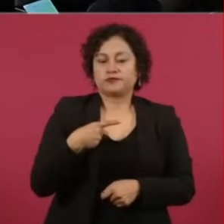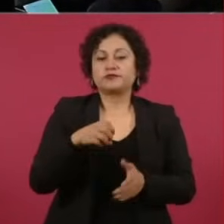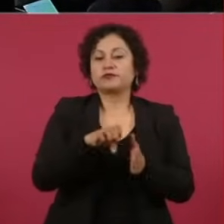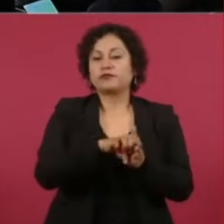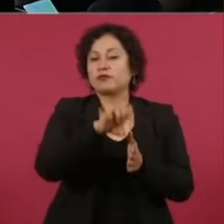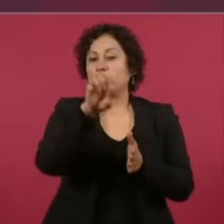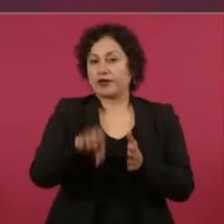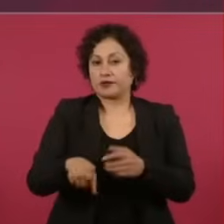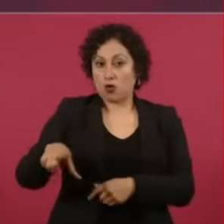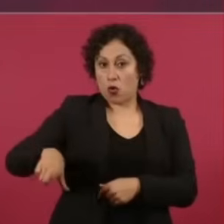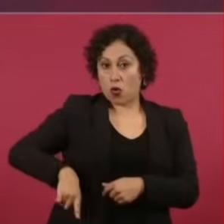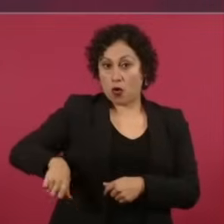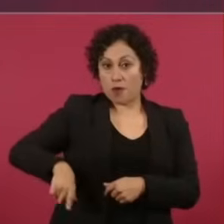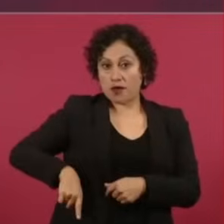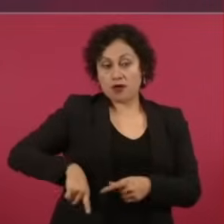no gaste,